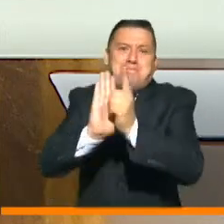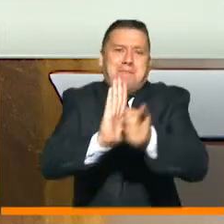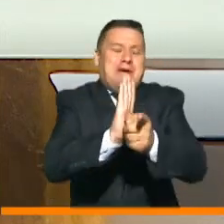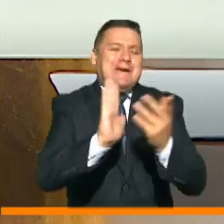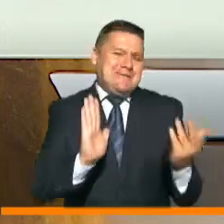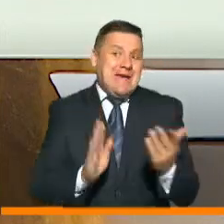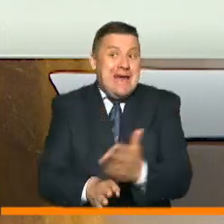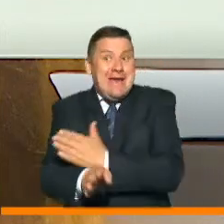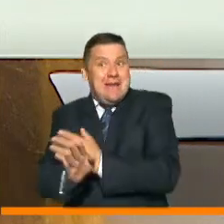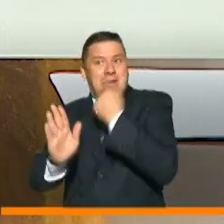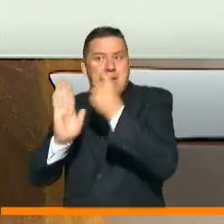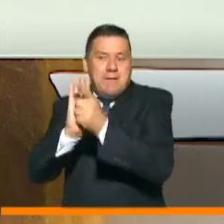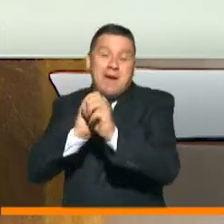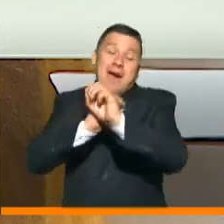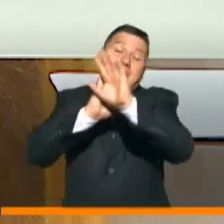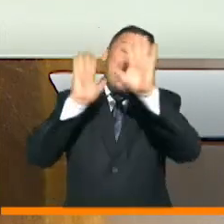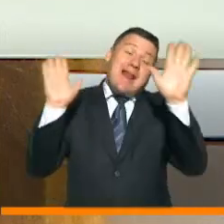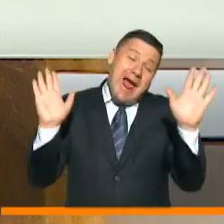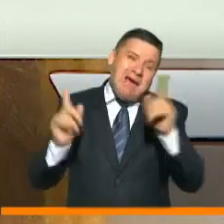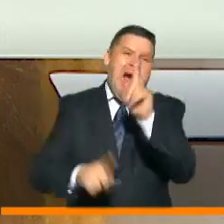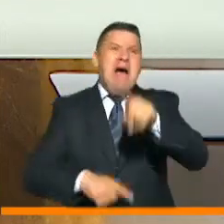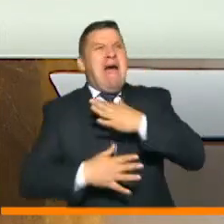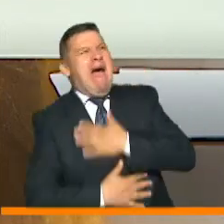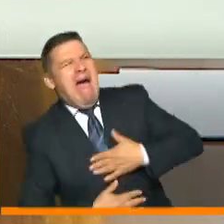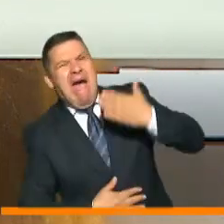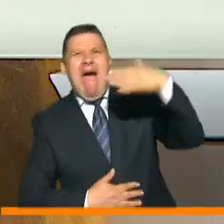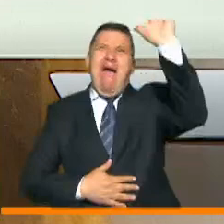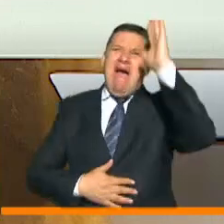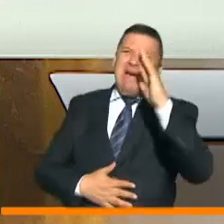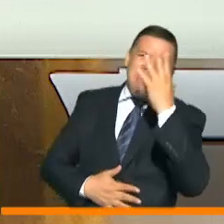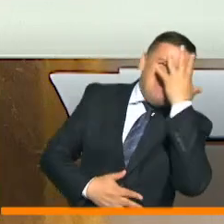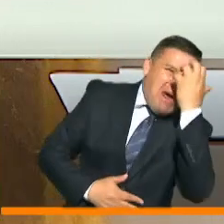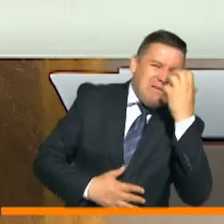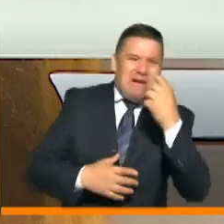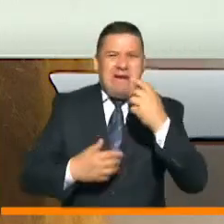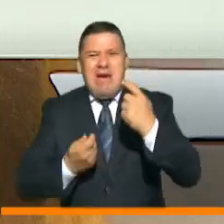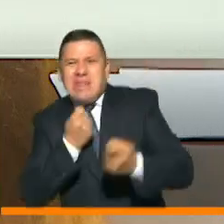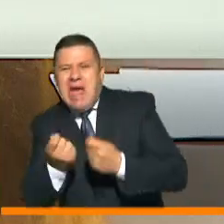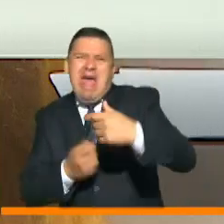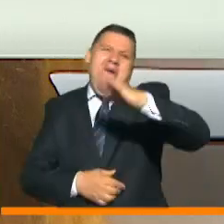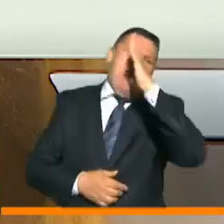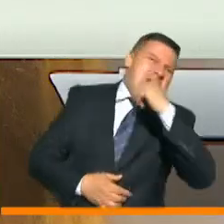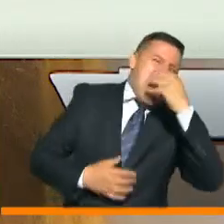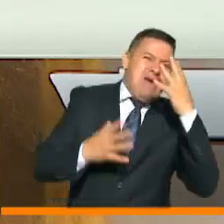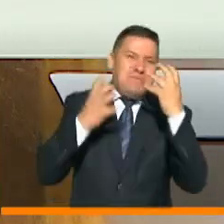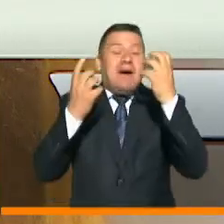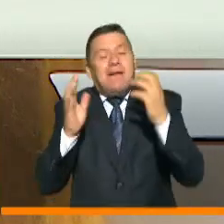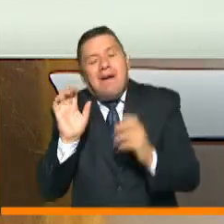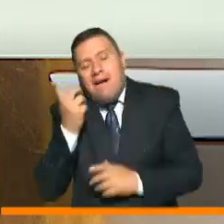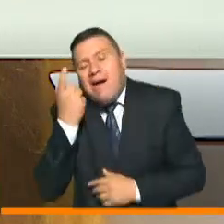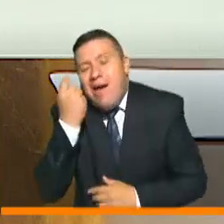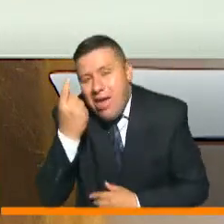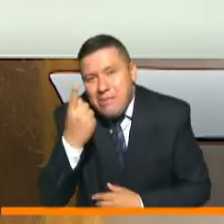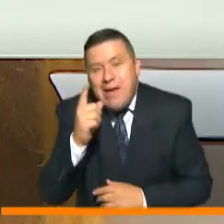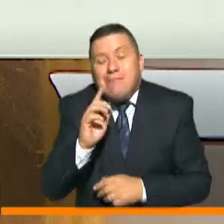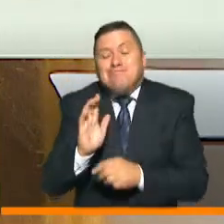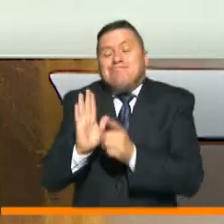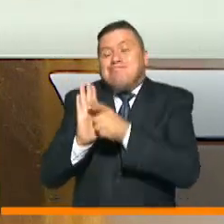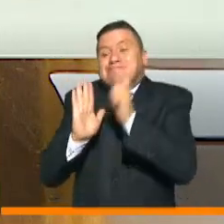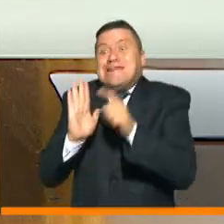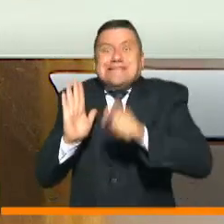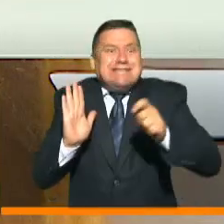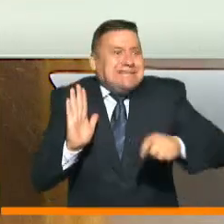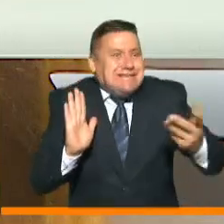ellas preventivas, claro que traen incomodidad y traen también molestia para muchos sectores, pero muchas veces estas medidas son necesarias